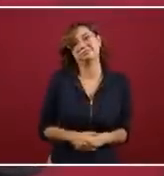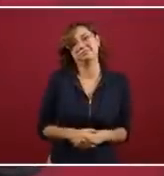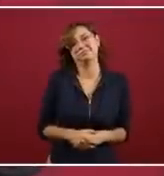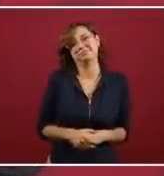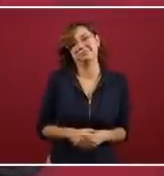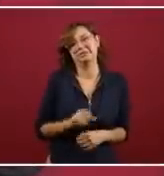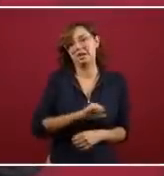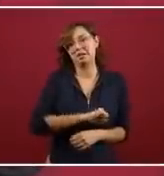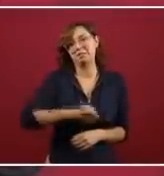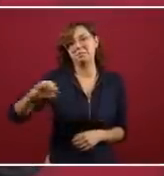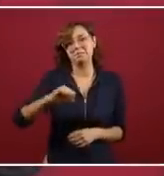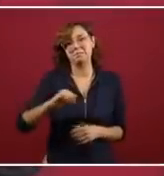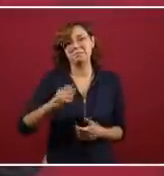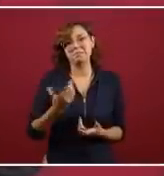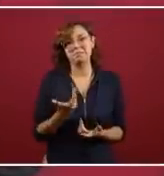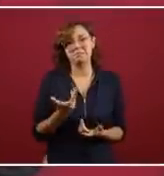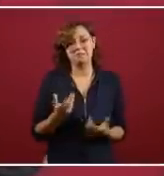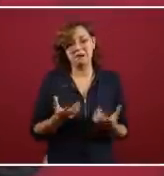camina.